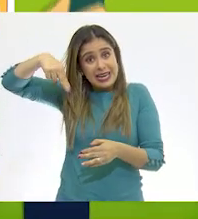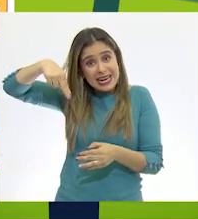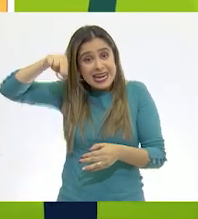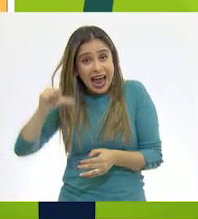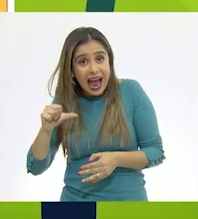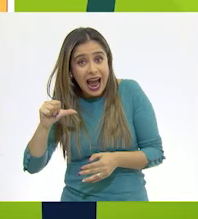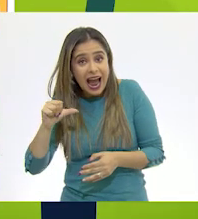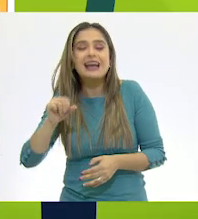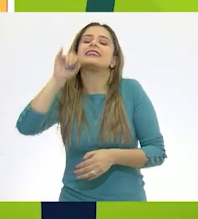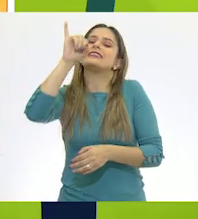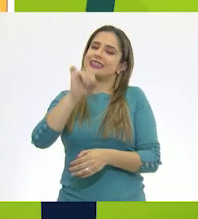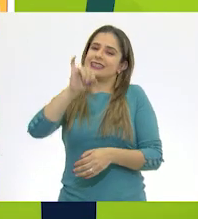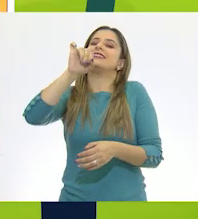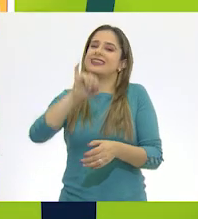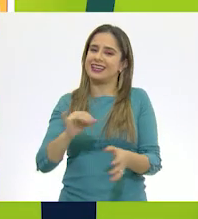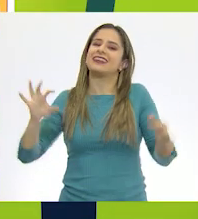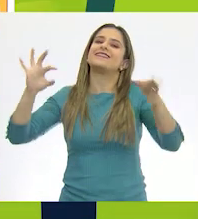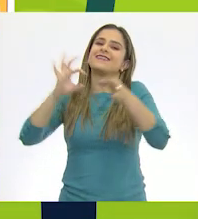¡Sí!